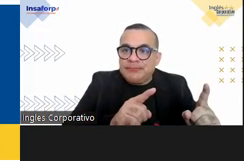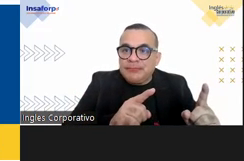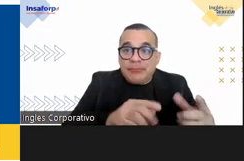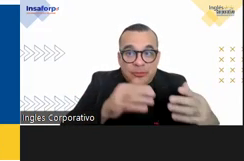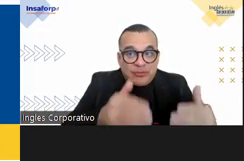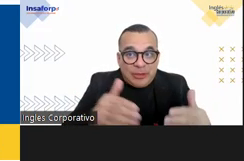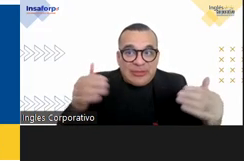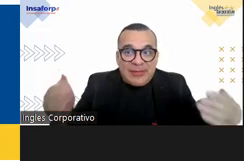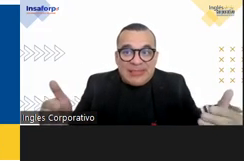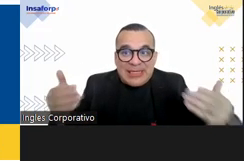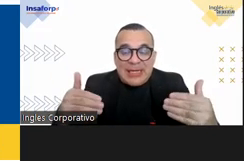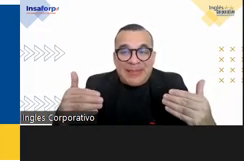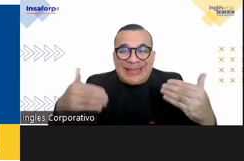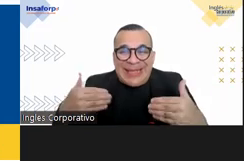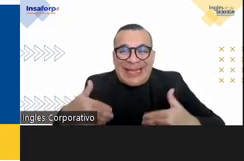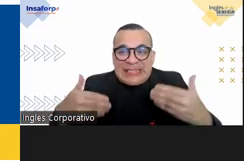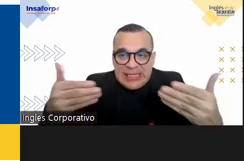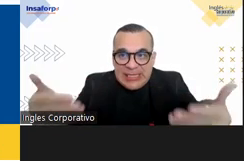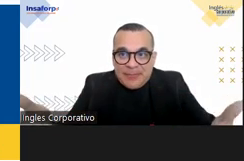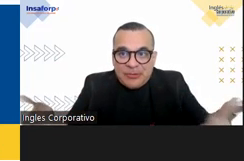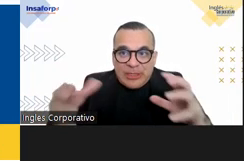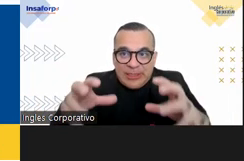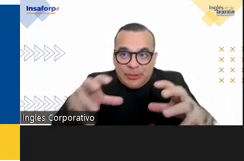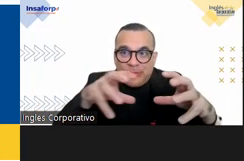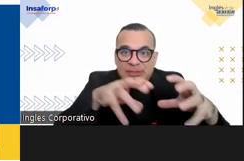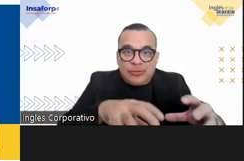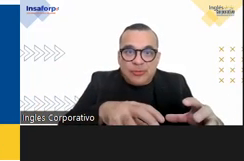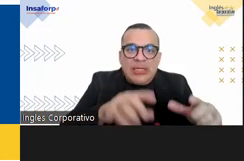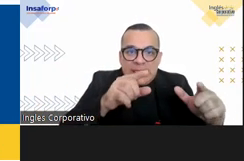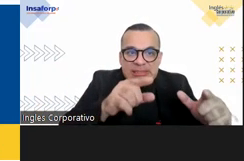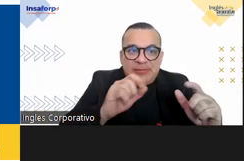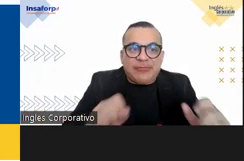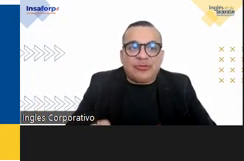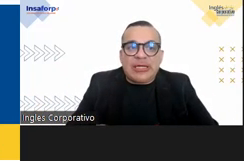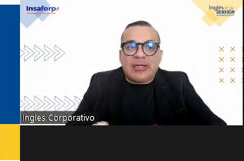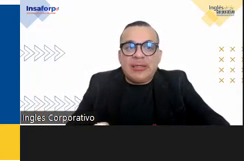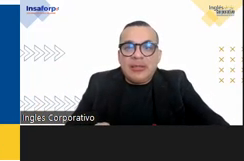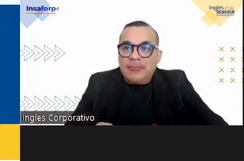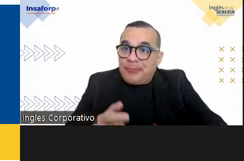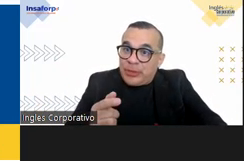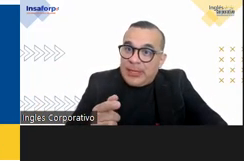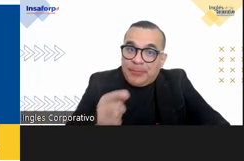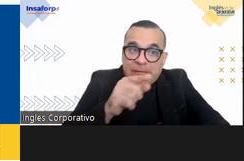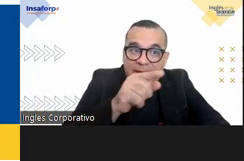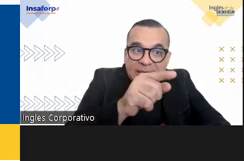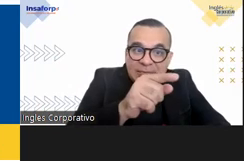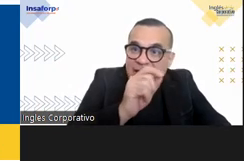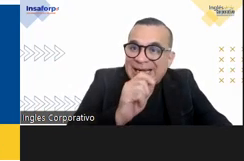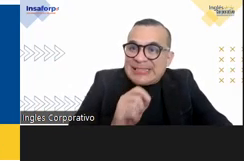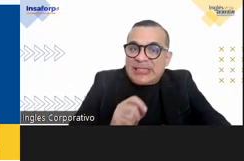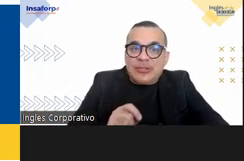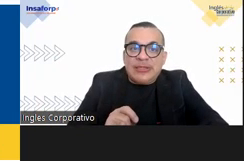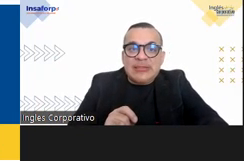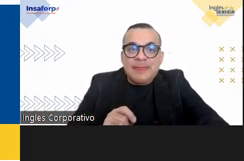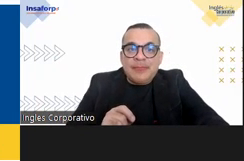cultura. Pero si usted lo establece claramente y le enseña a la persona dentro de una estructura, sí va a funcionar. ¿Por qué? Porque va a